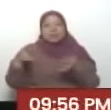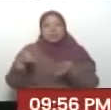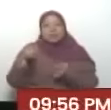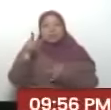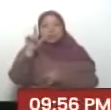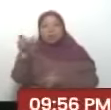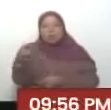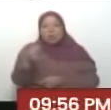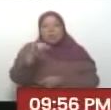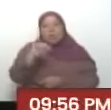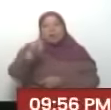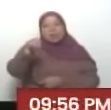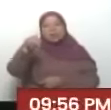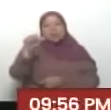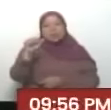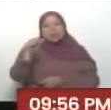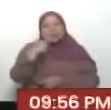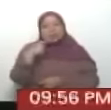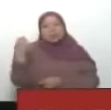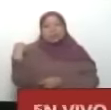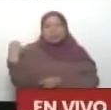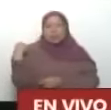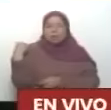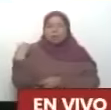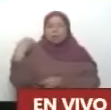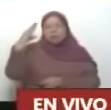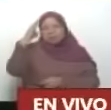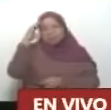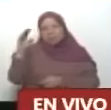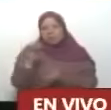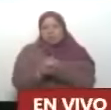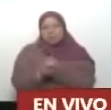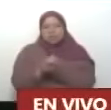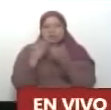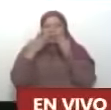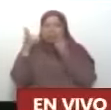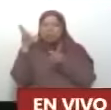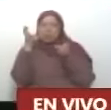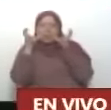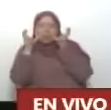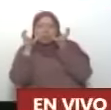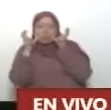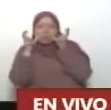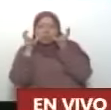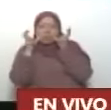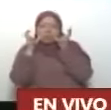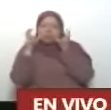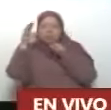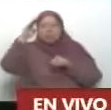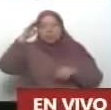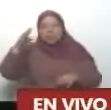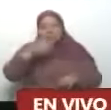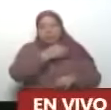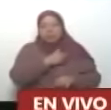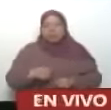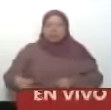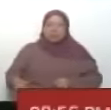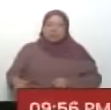Gino González. Gino, ¿qué me dice? Saludos, presidente. ¿Se escucha? Saludos,